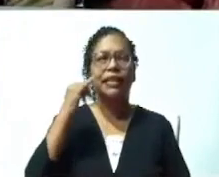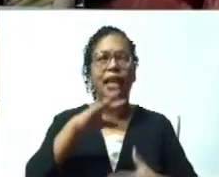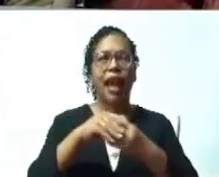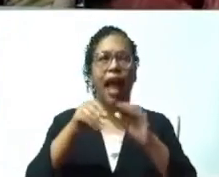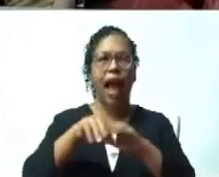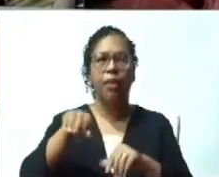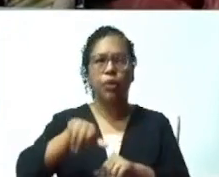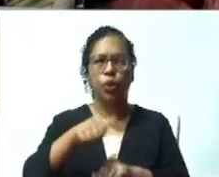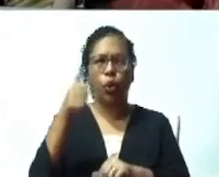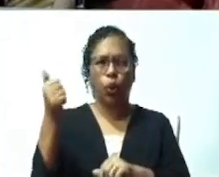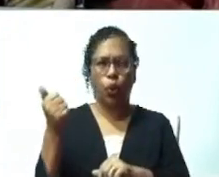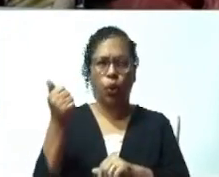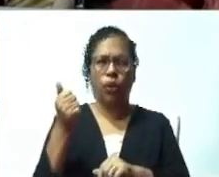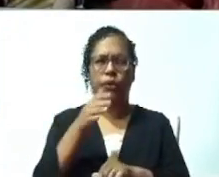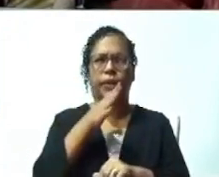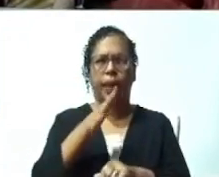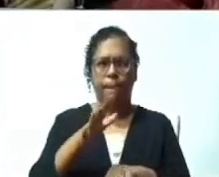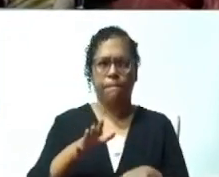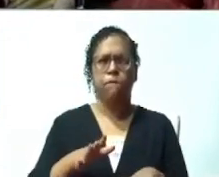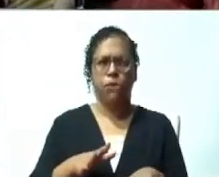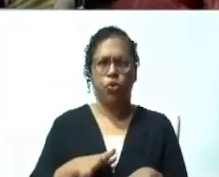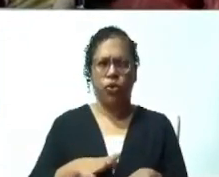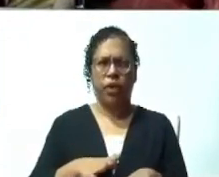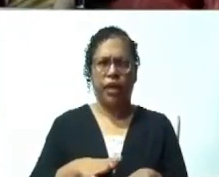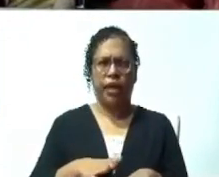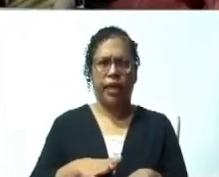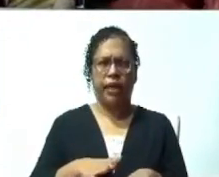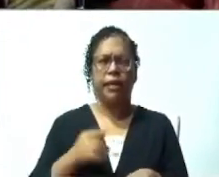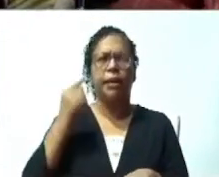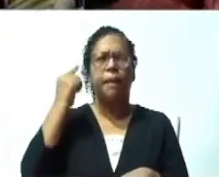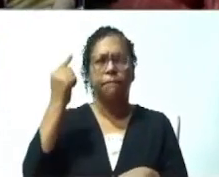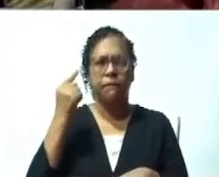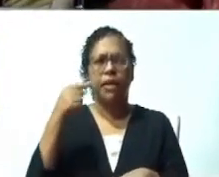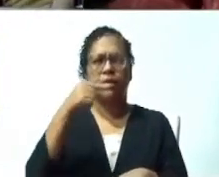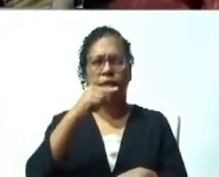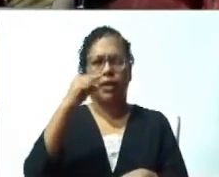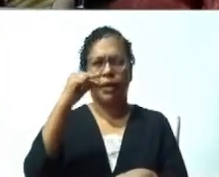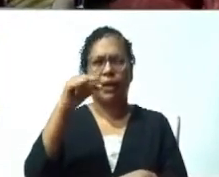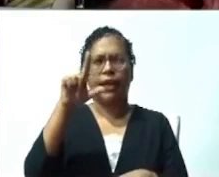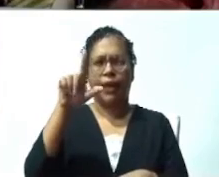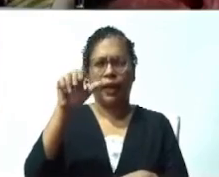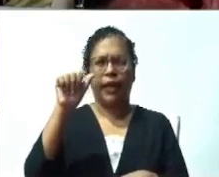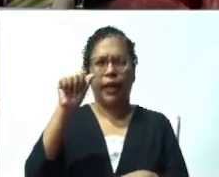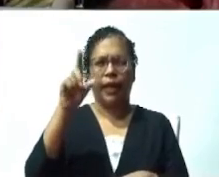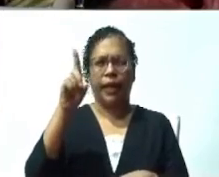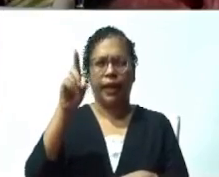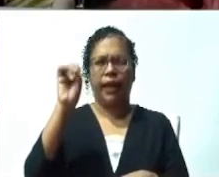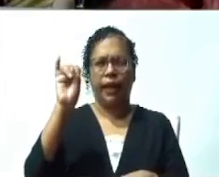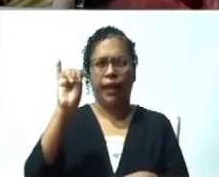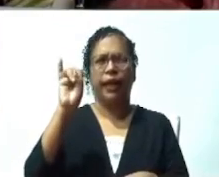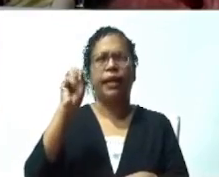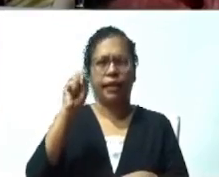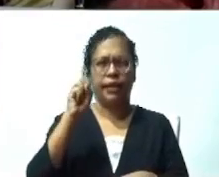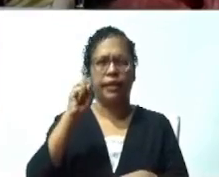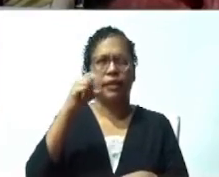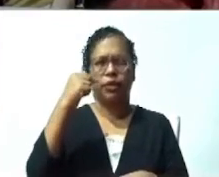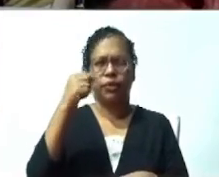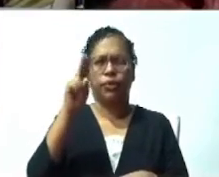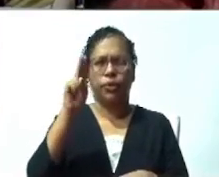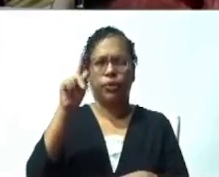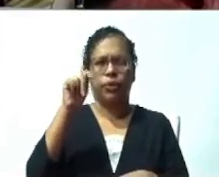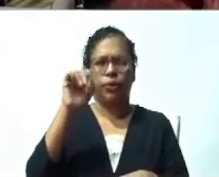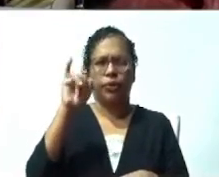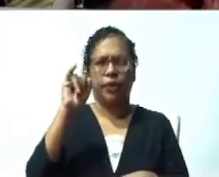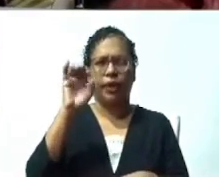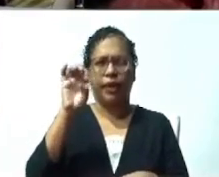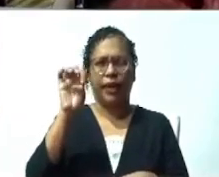hablo de Gladys Gutiérrez, yo también pienso en Nelly Amador. Yo también pienso, compañero Plutarco, en Gilma